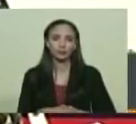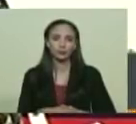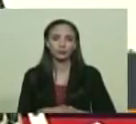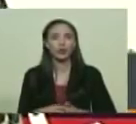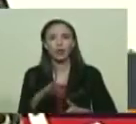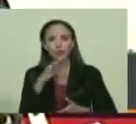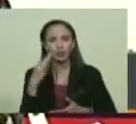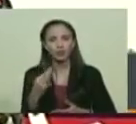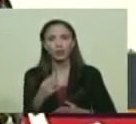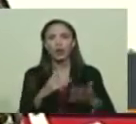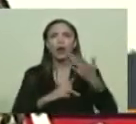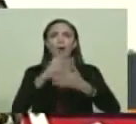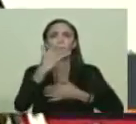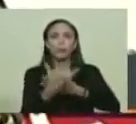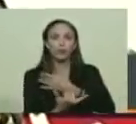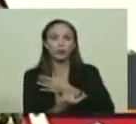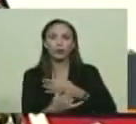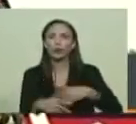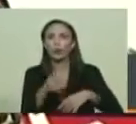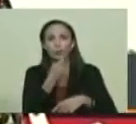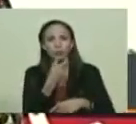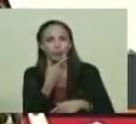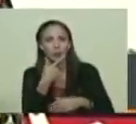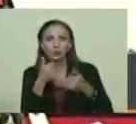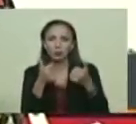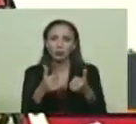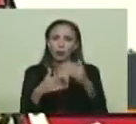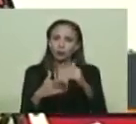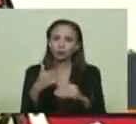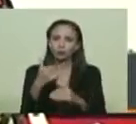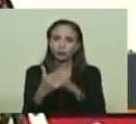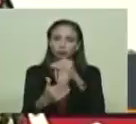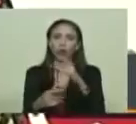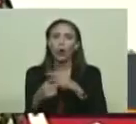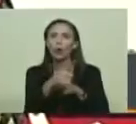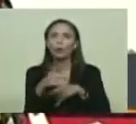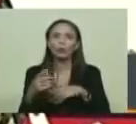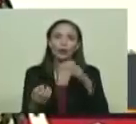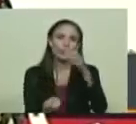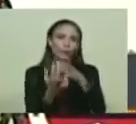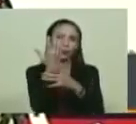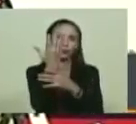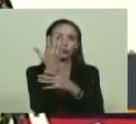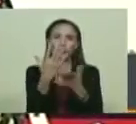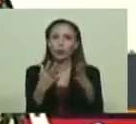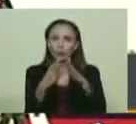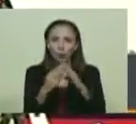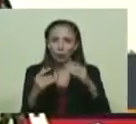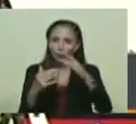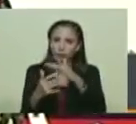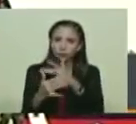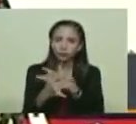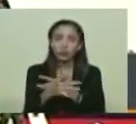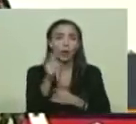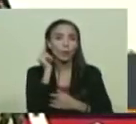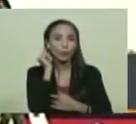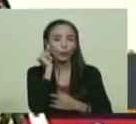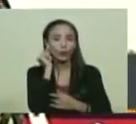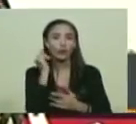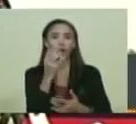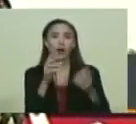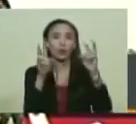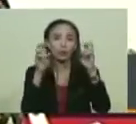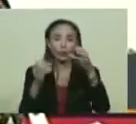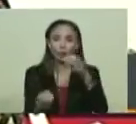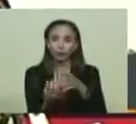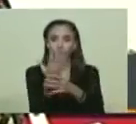esto es un proyecto muy bonito. Ustedes son pioneros. Y ustedes, mujeres, pioneras